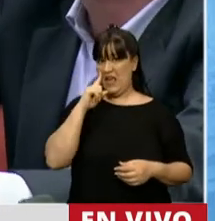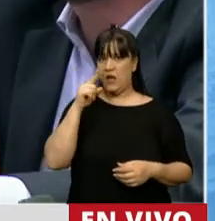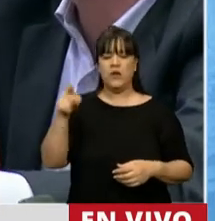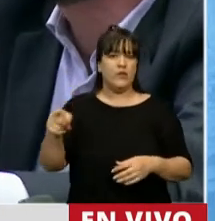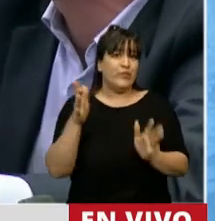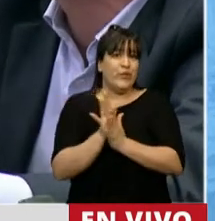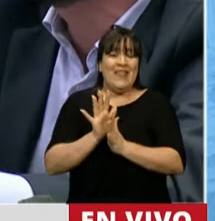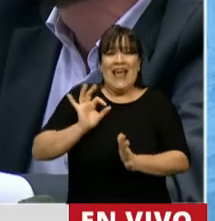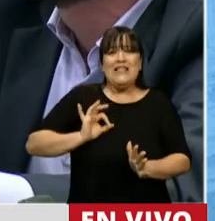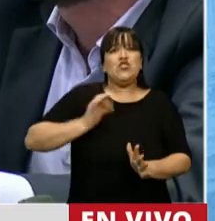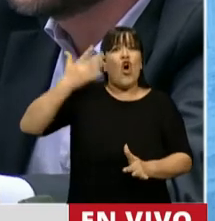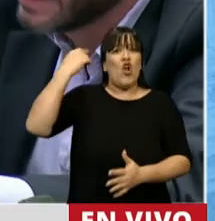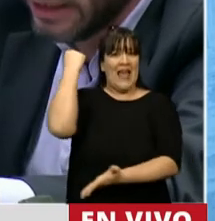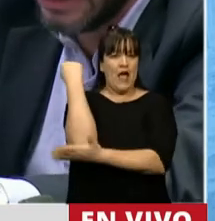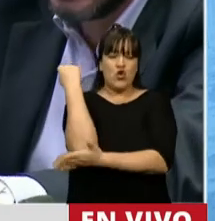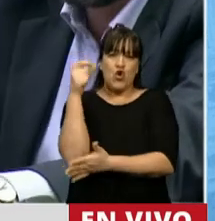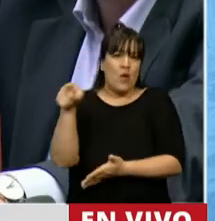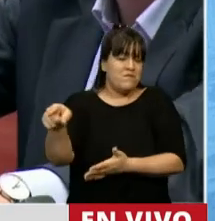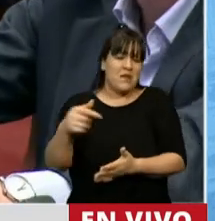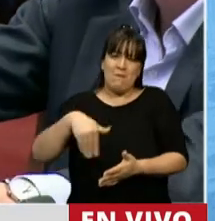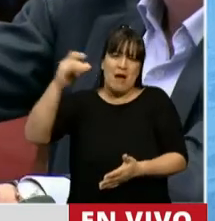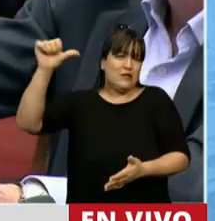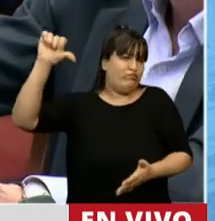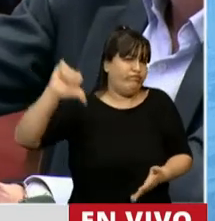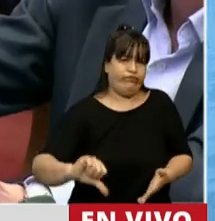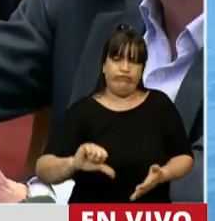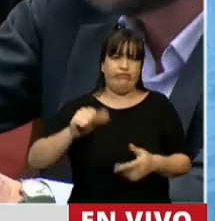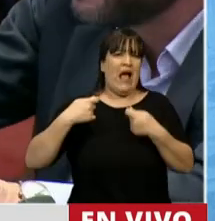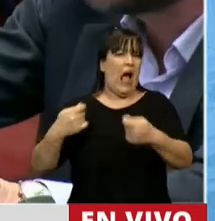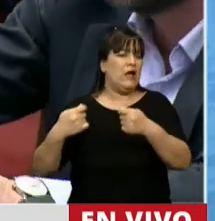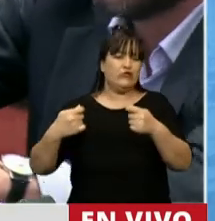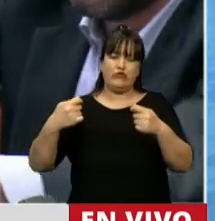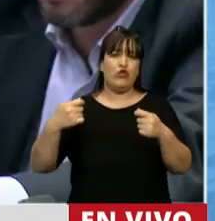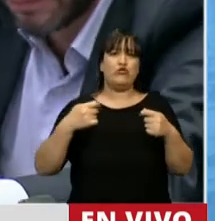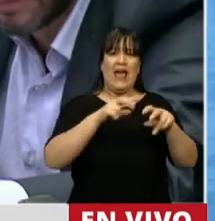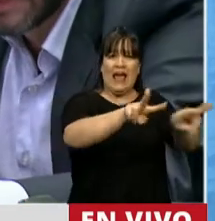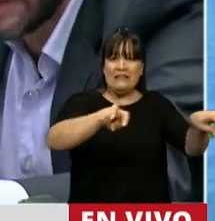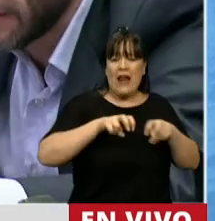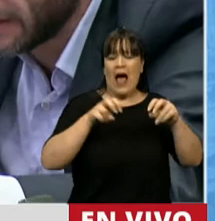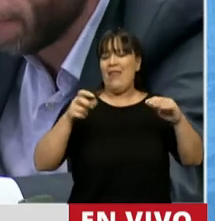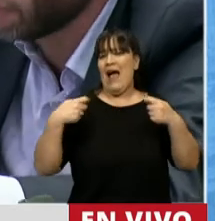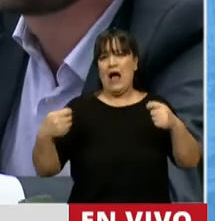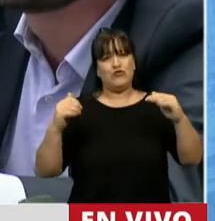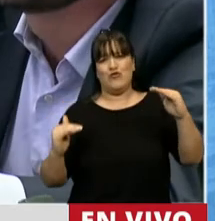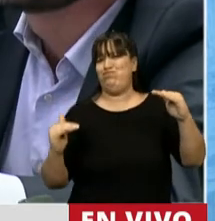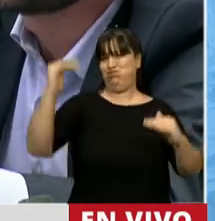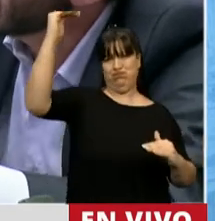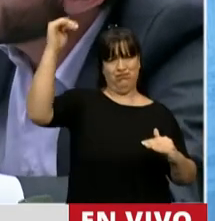déficits de la historia económica de la Argentina. En ese aspecto